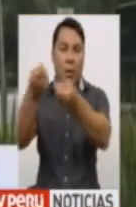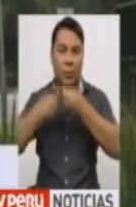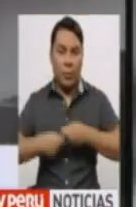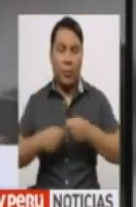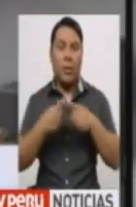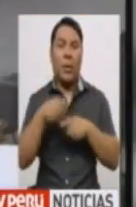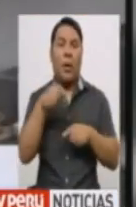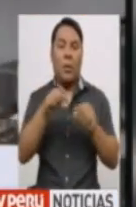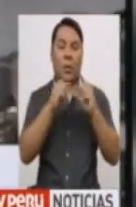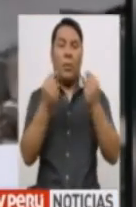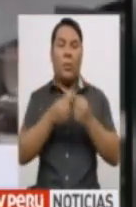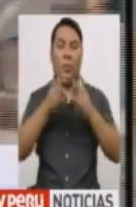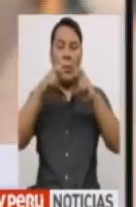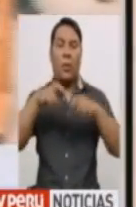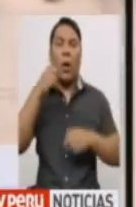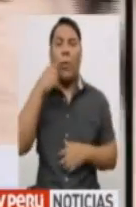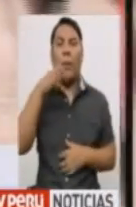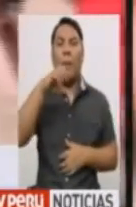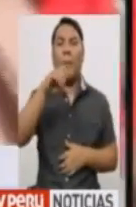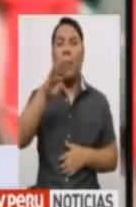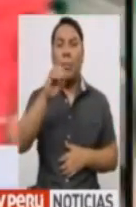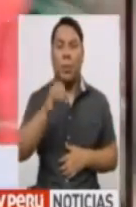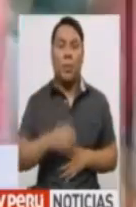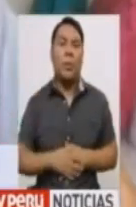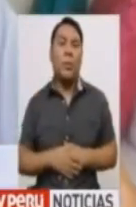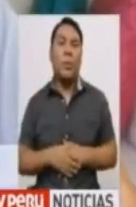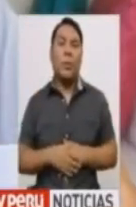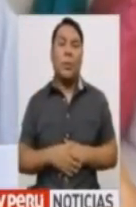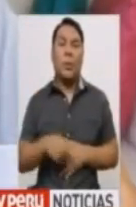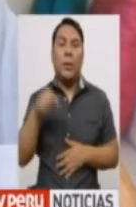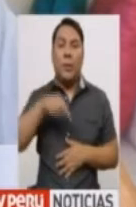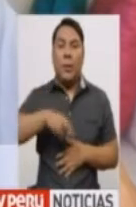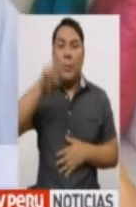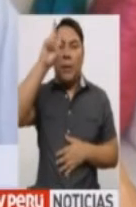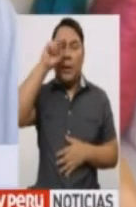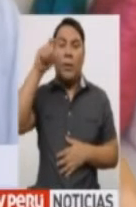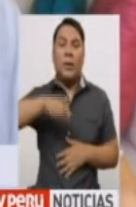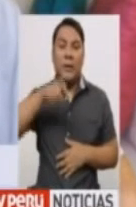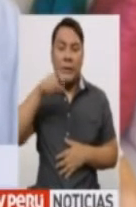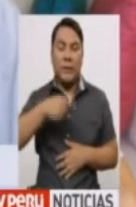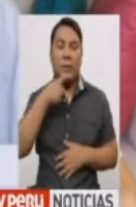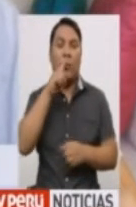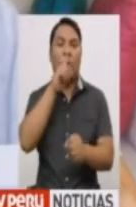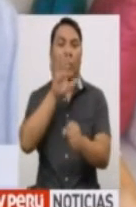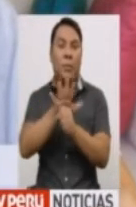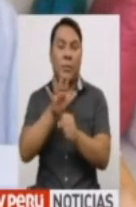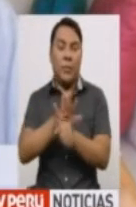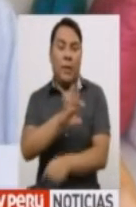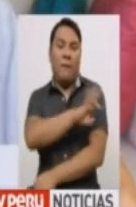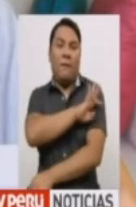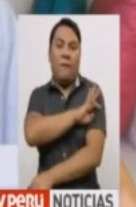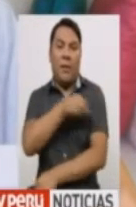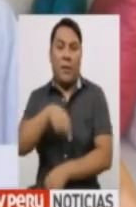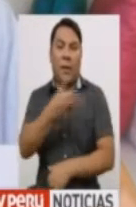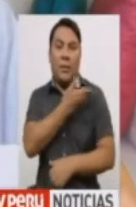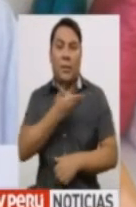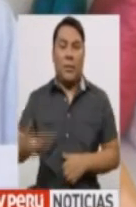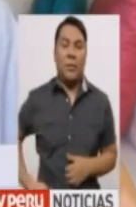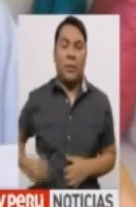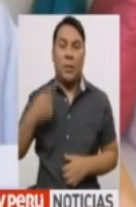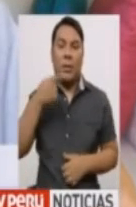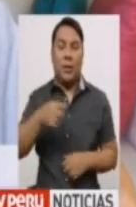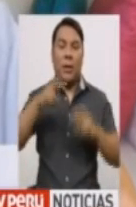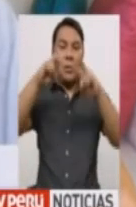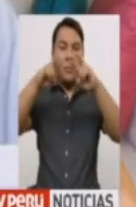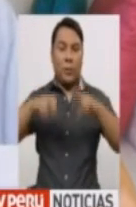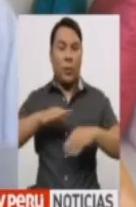avances en las investigaciones. Lo que el Perú esperaba es que era un compromiso del fiscal de la Nación de que este caso será investigado